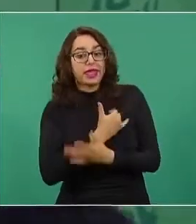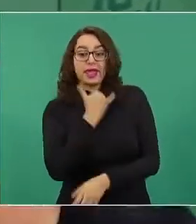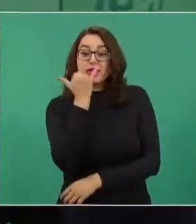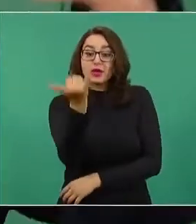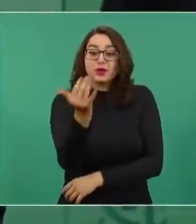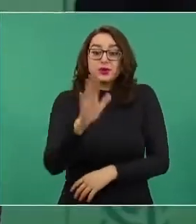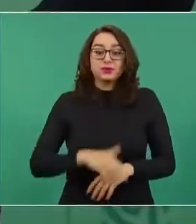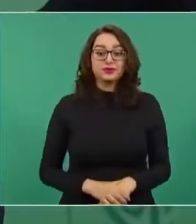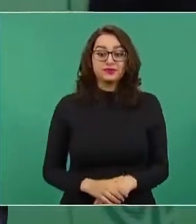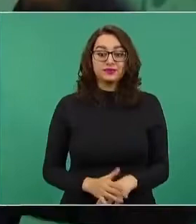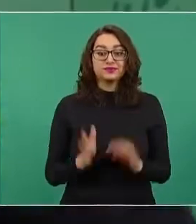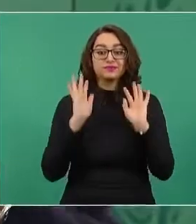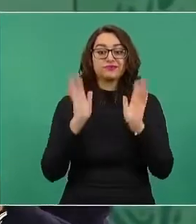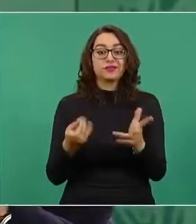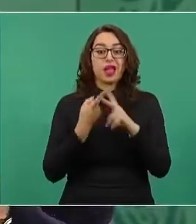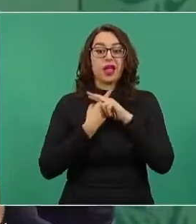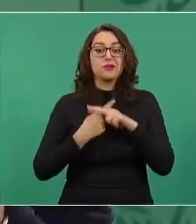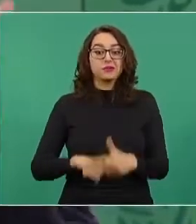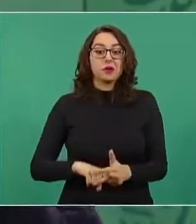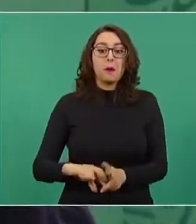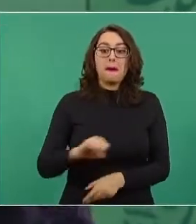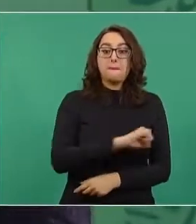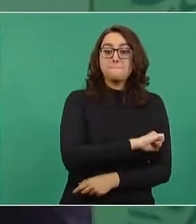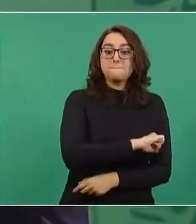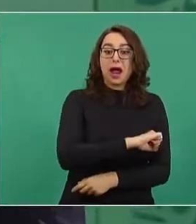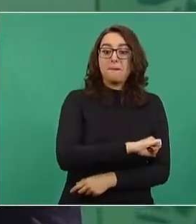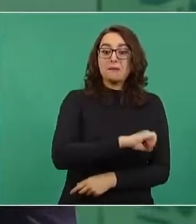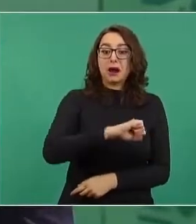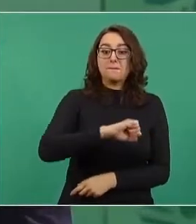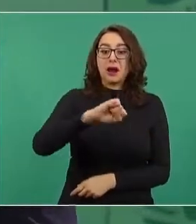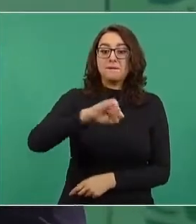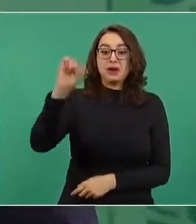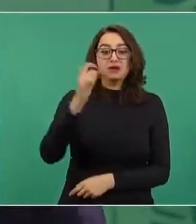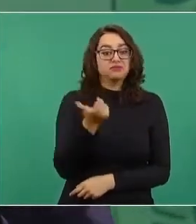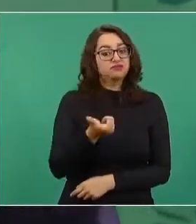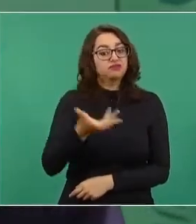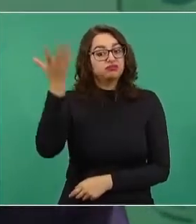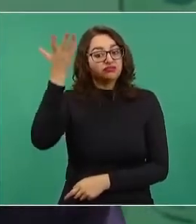Ya está aumentando. Entonces, en México,